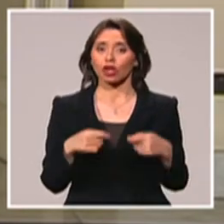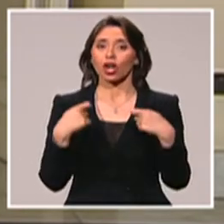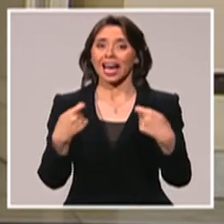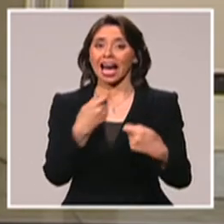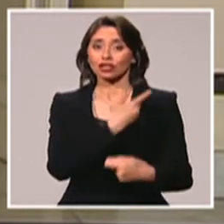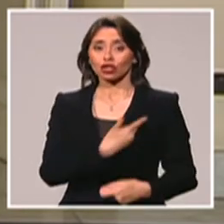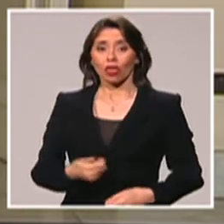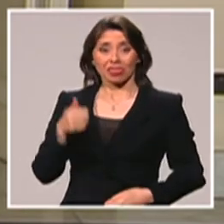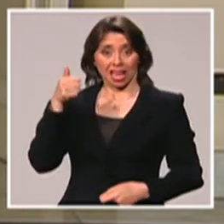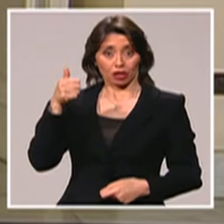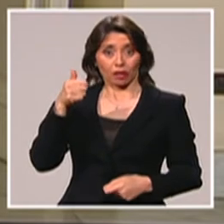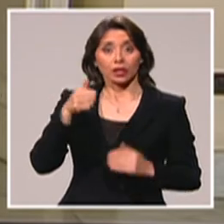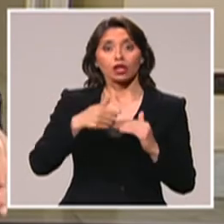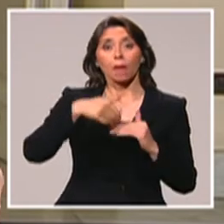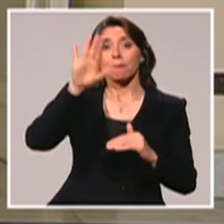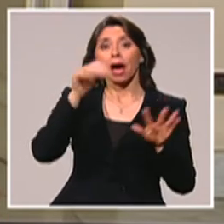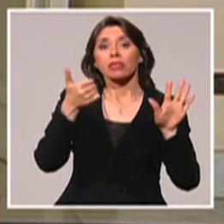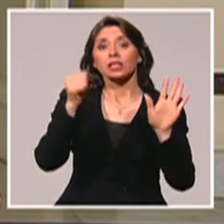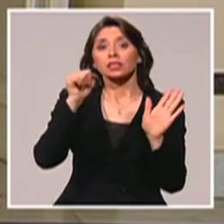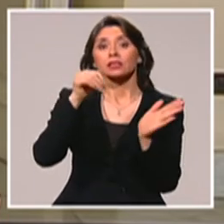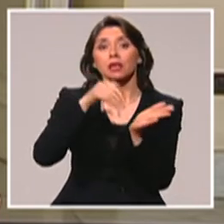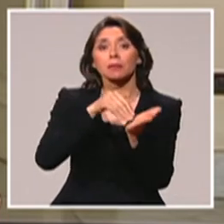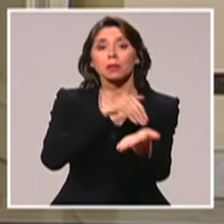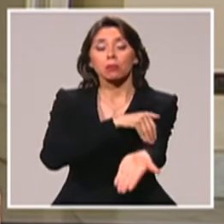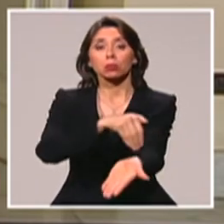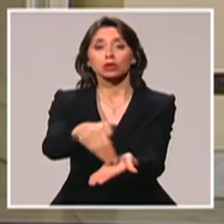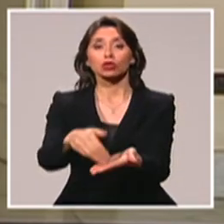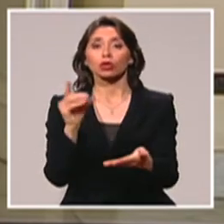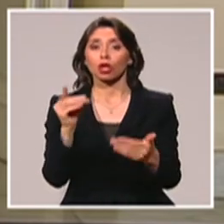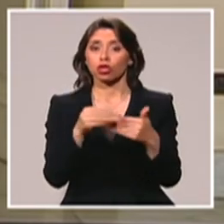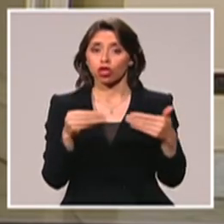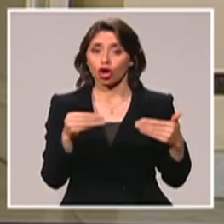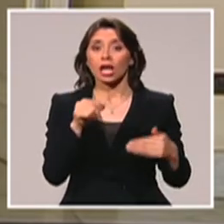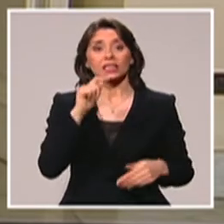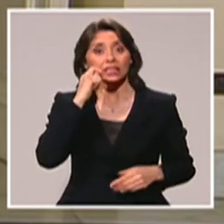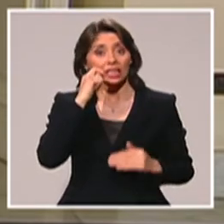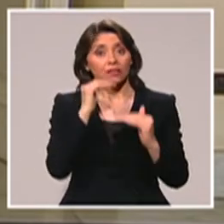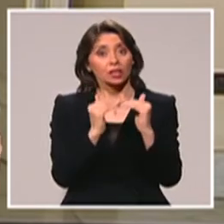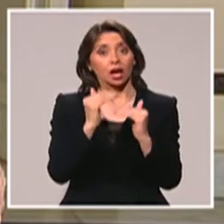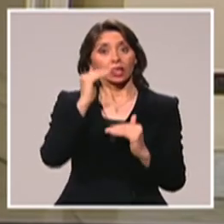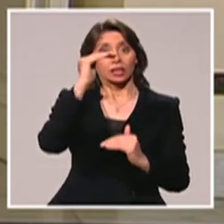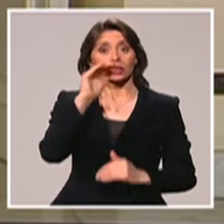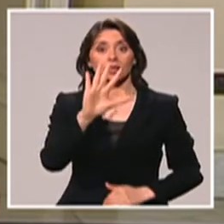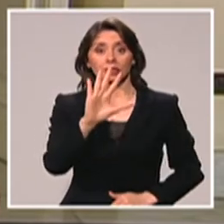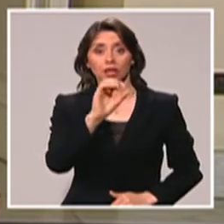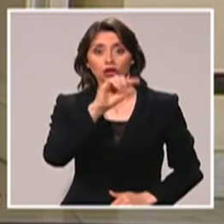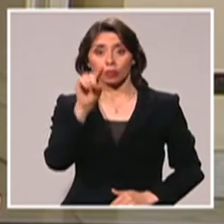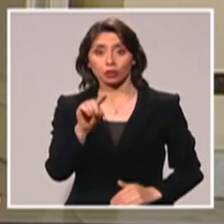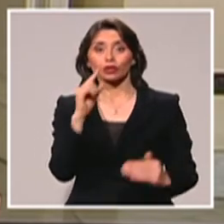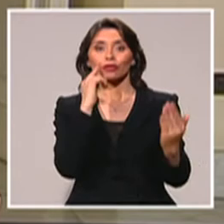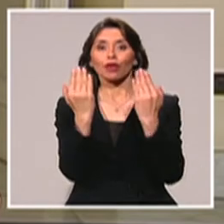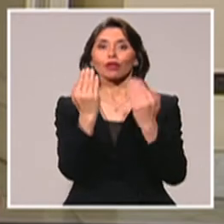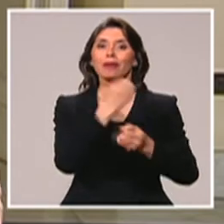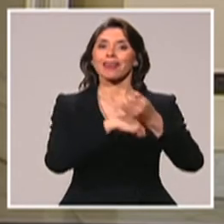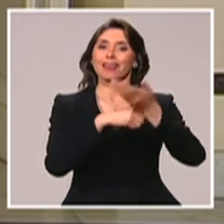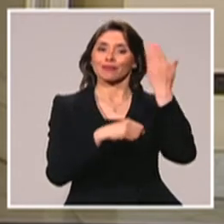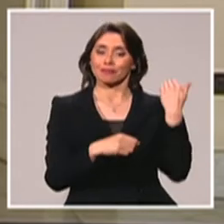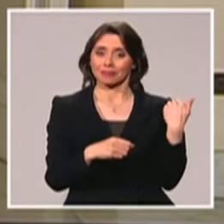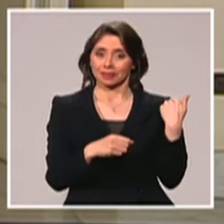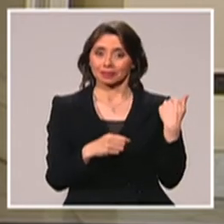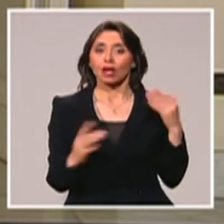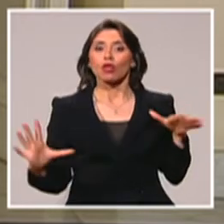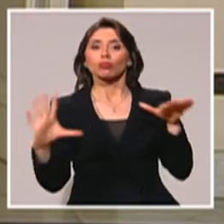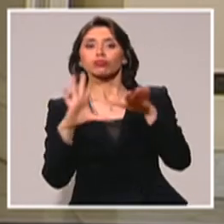superará los 60 mil millones de dólares lo que significa un crecimiento del 5 por ciento respecto al año anterior en